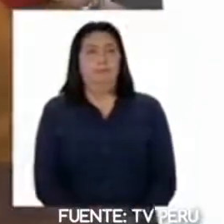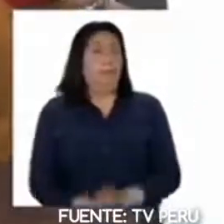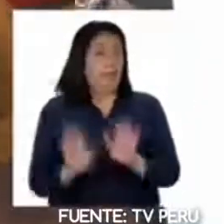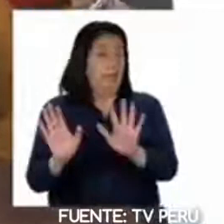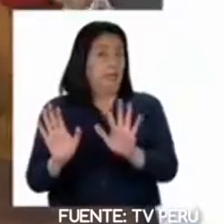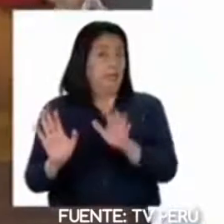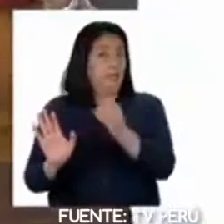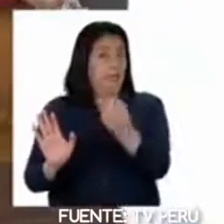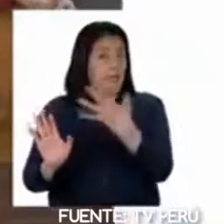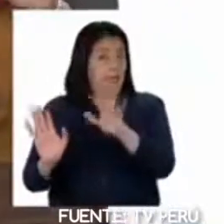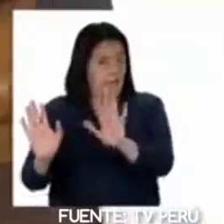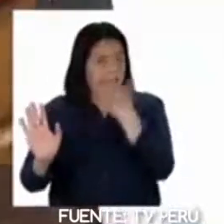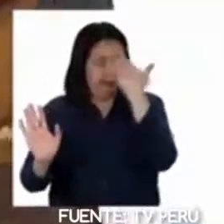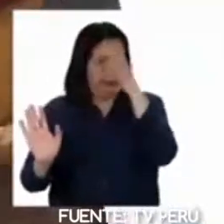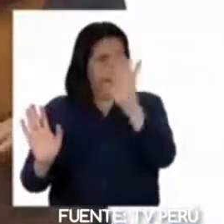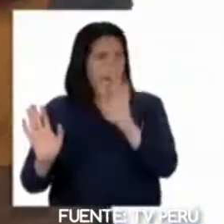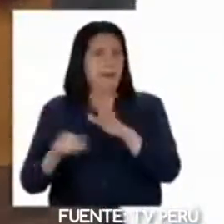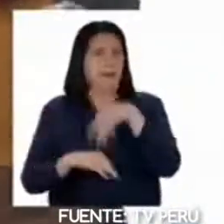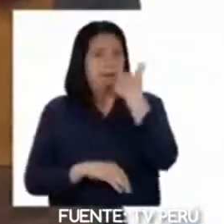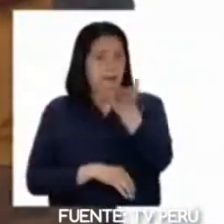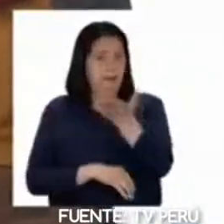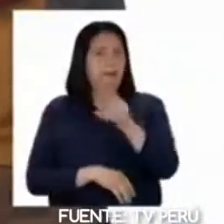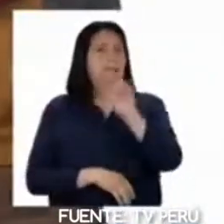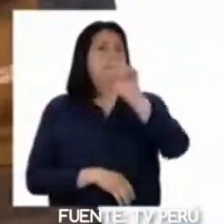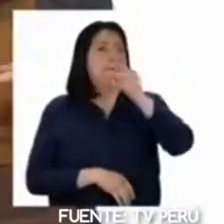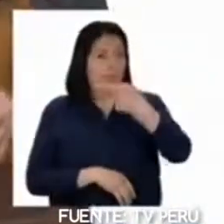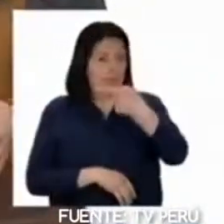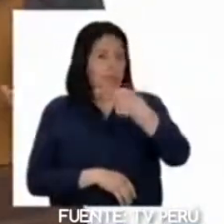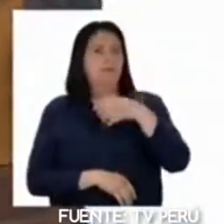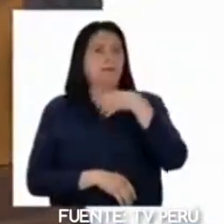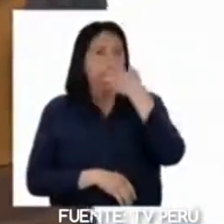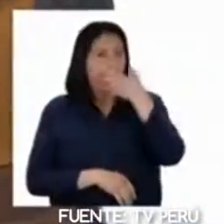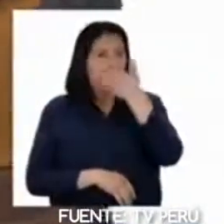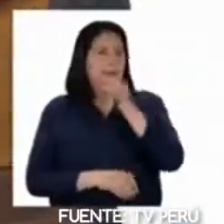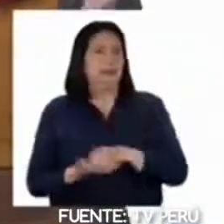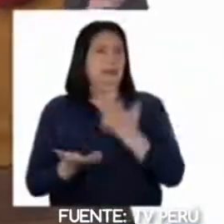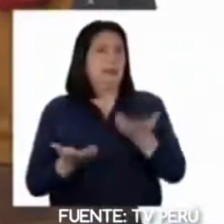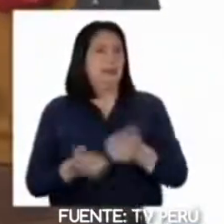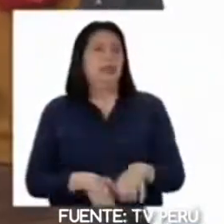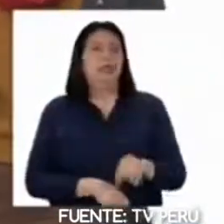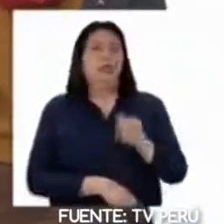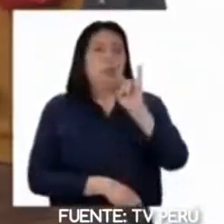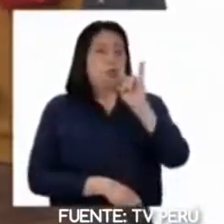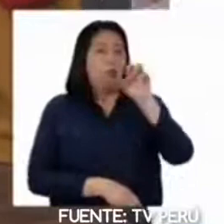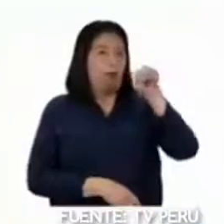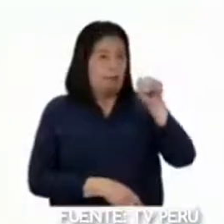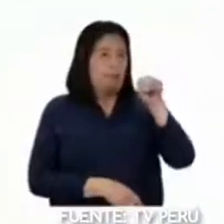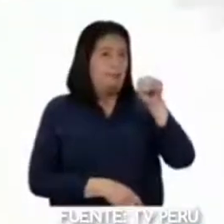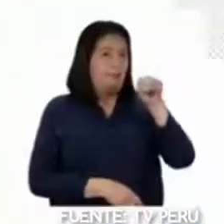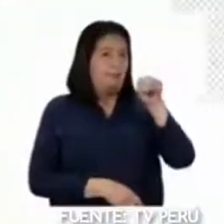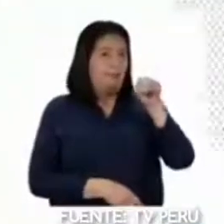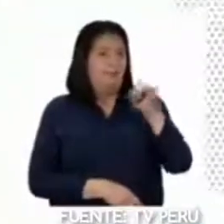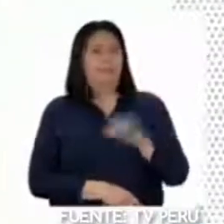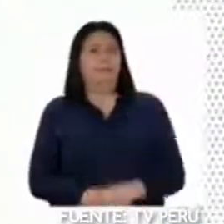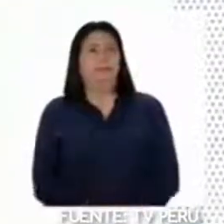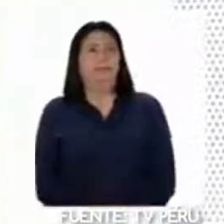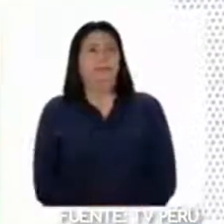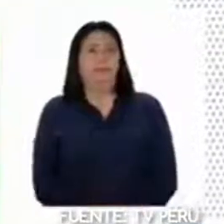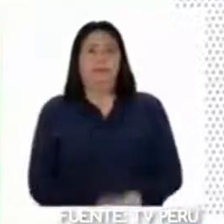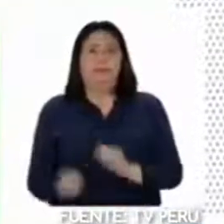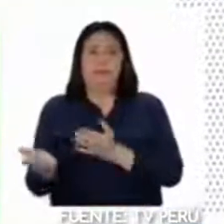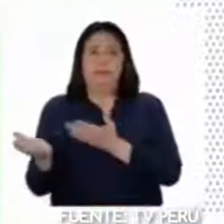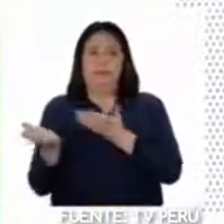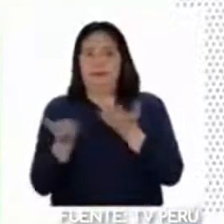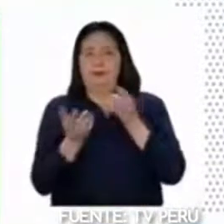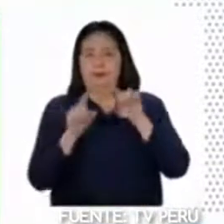Ya, no me diga, profesor, ya sé. Luego vimos 1000 manzanas que forman a una unidad de millar. Y